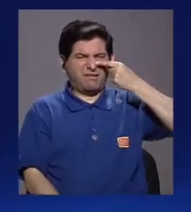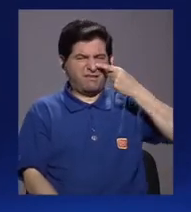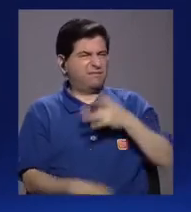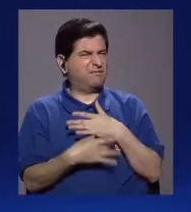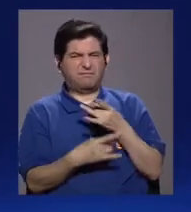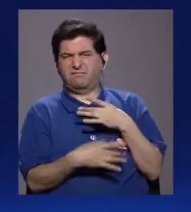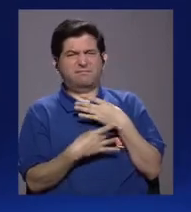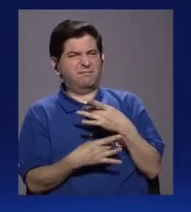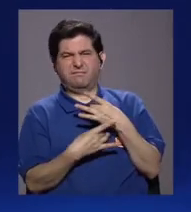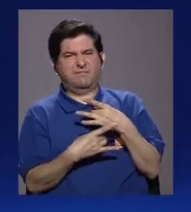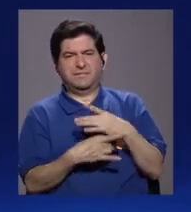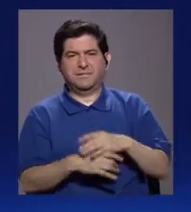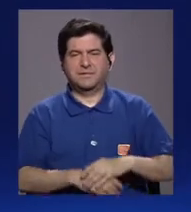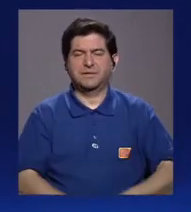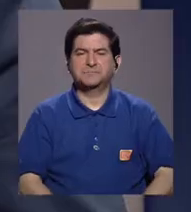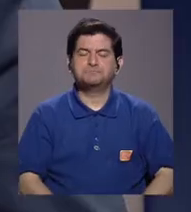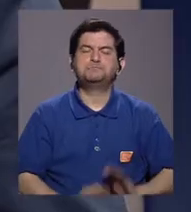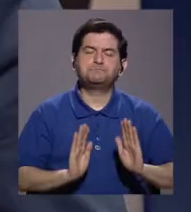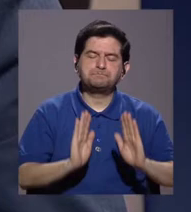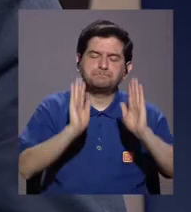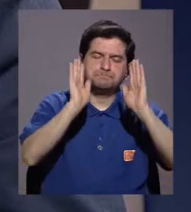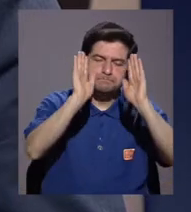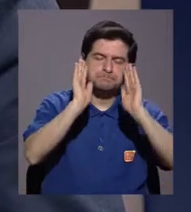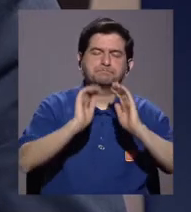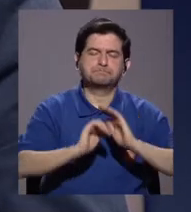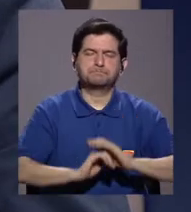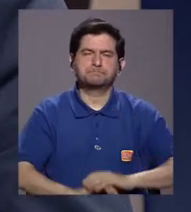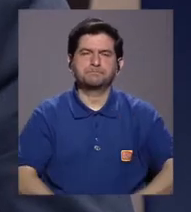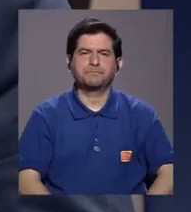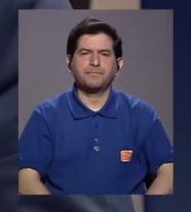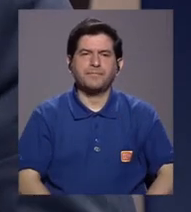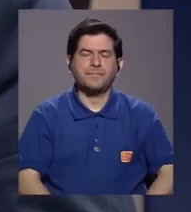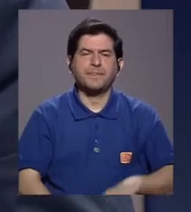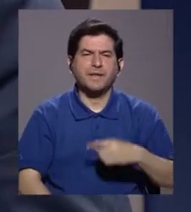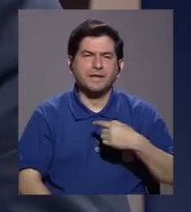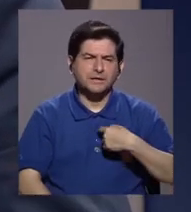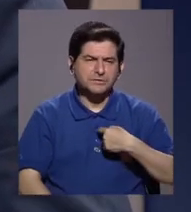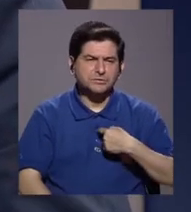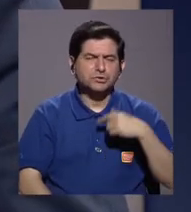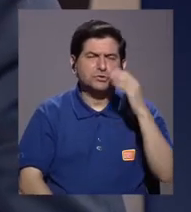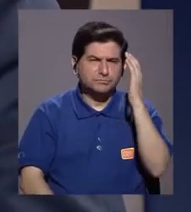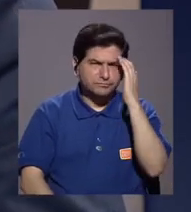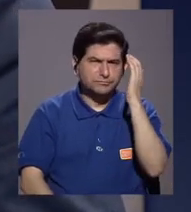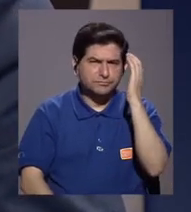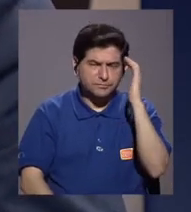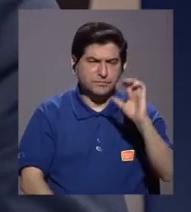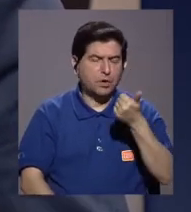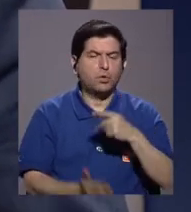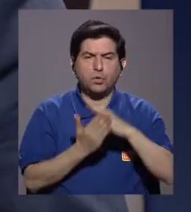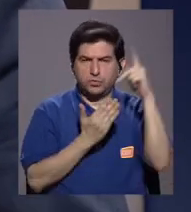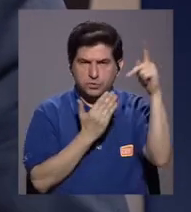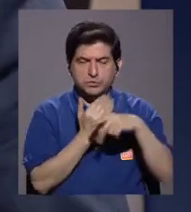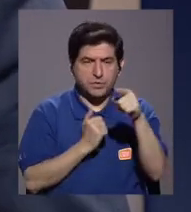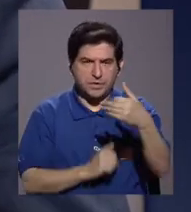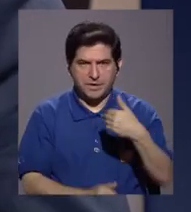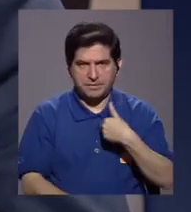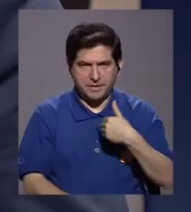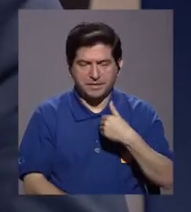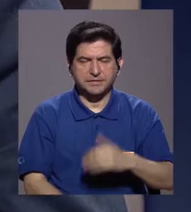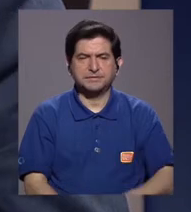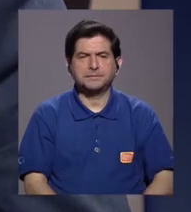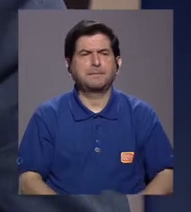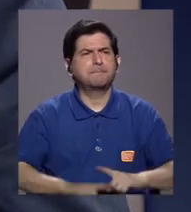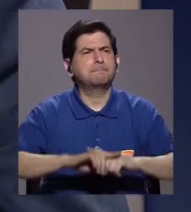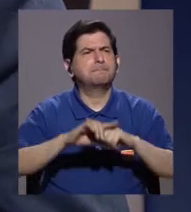aburridas y poco interesantes y excelente y yo yo sé y tengo conocimiento de otros programas que usted